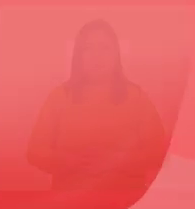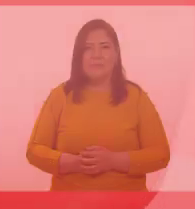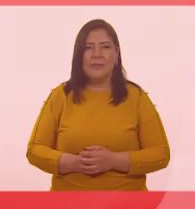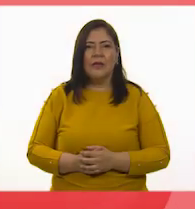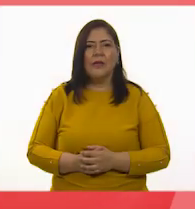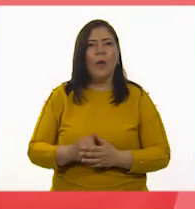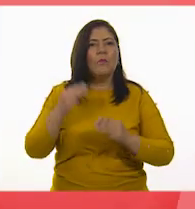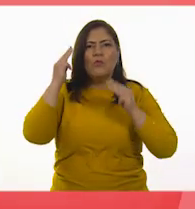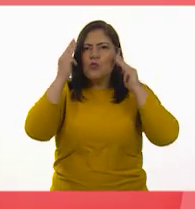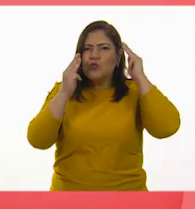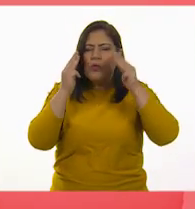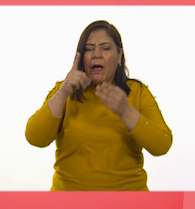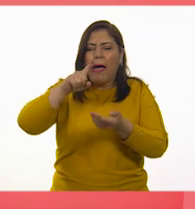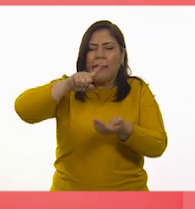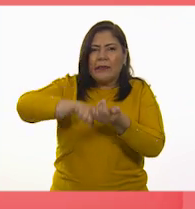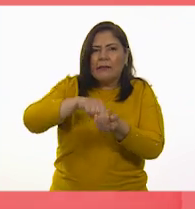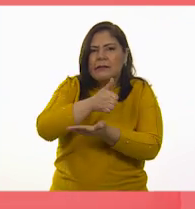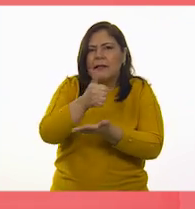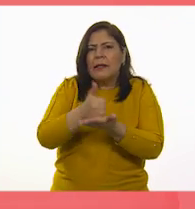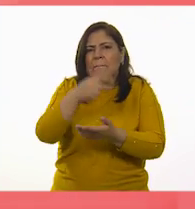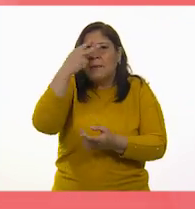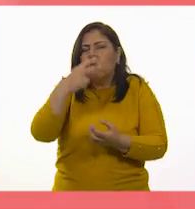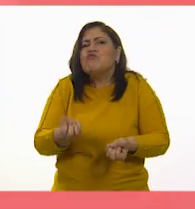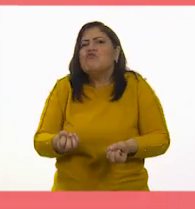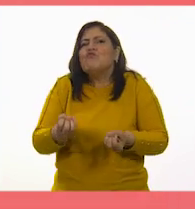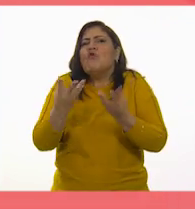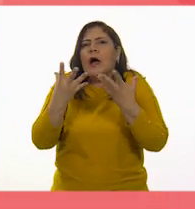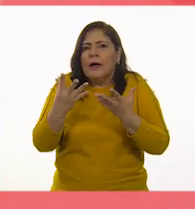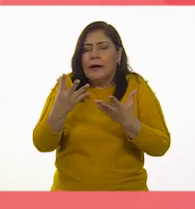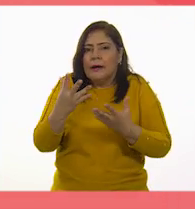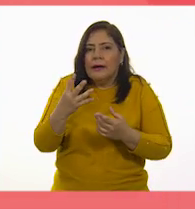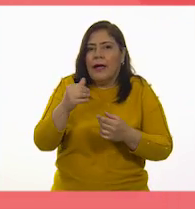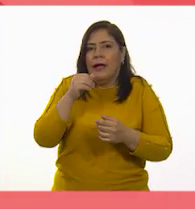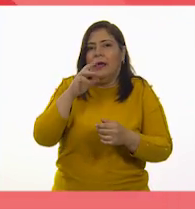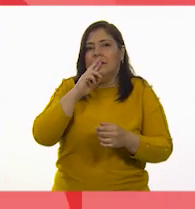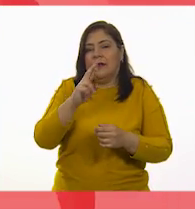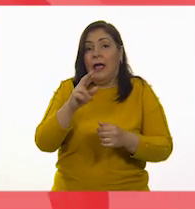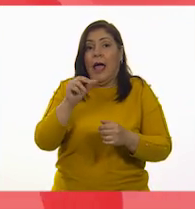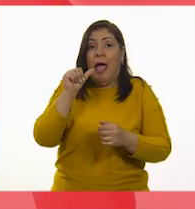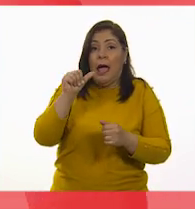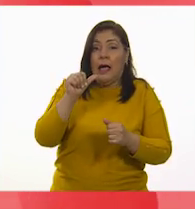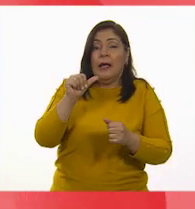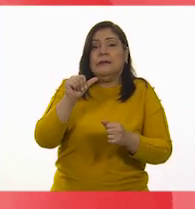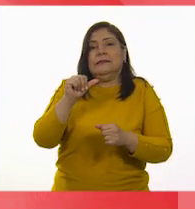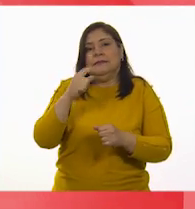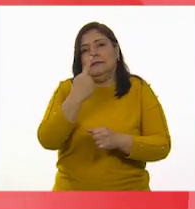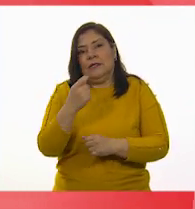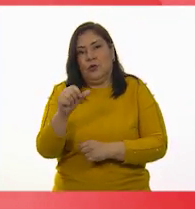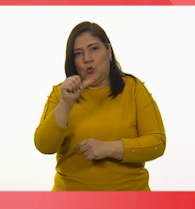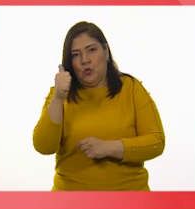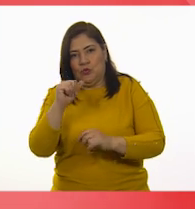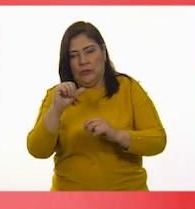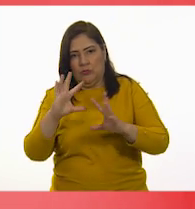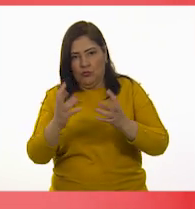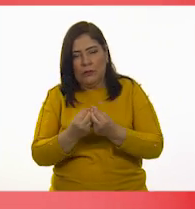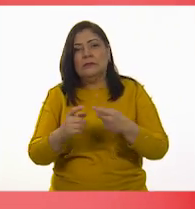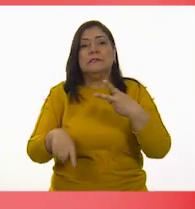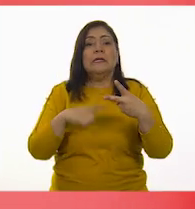¿Cuántos museos hay en la Ciudad de México? A. 111.